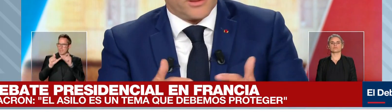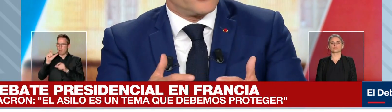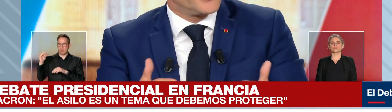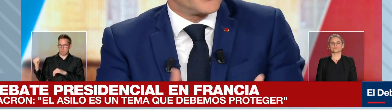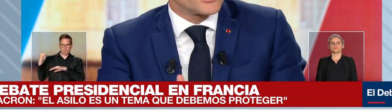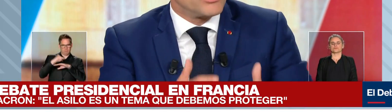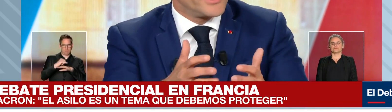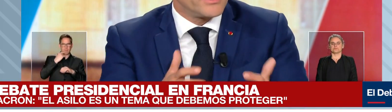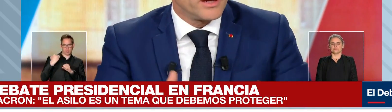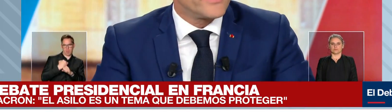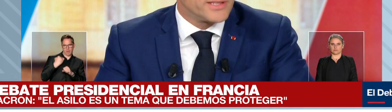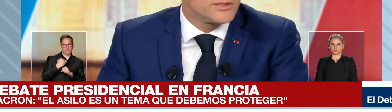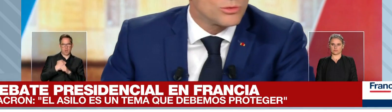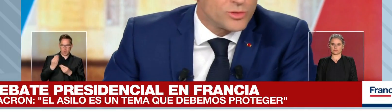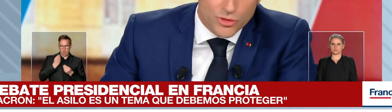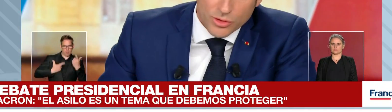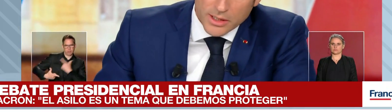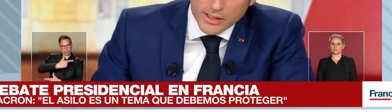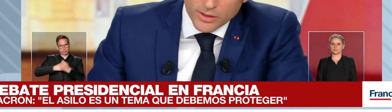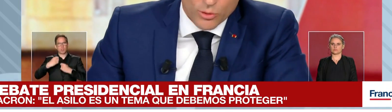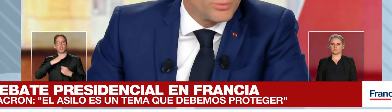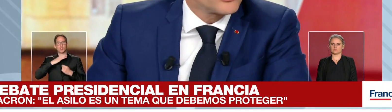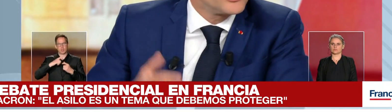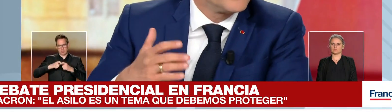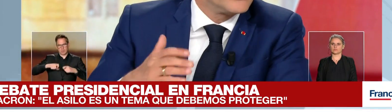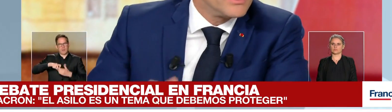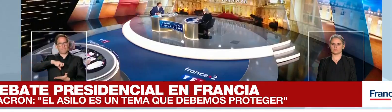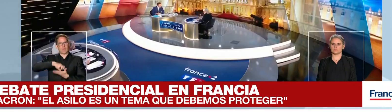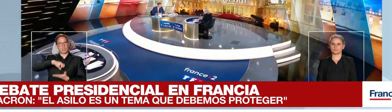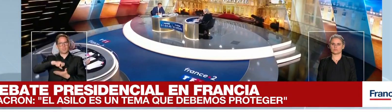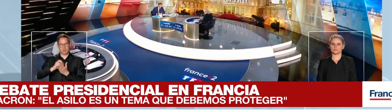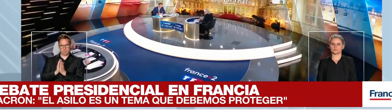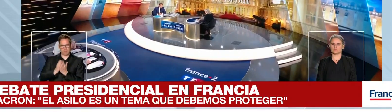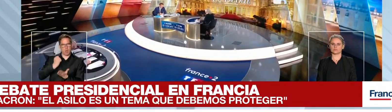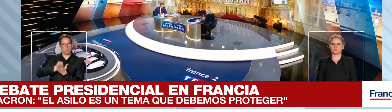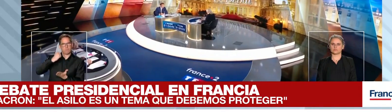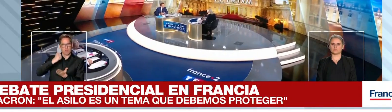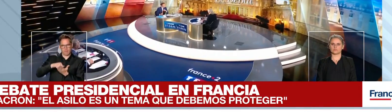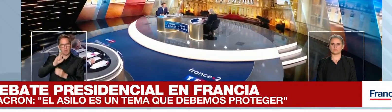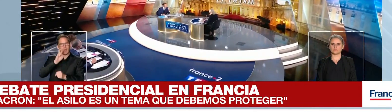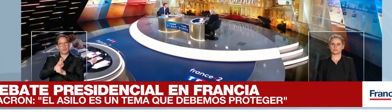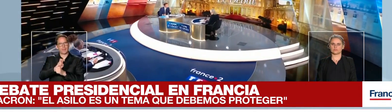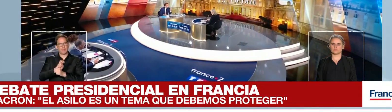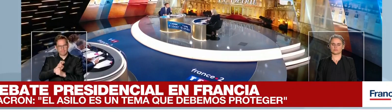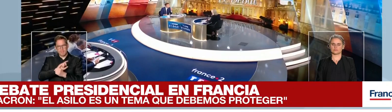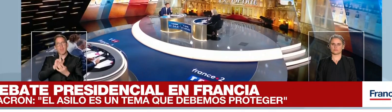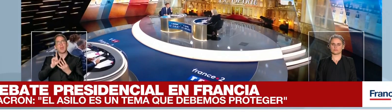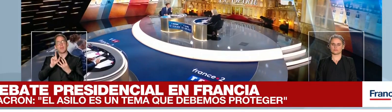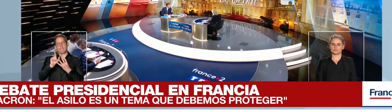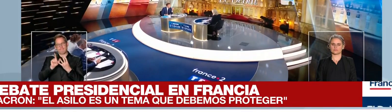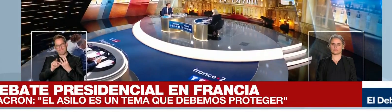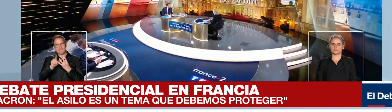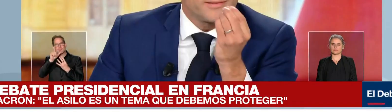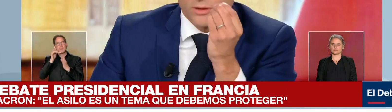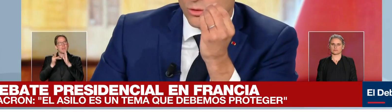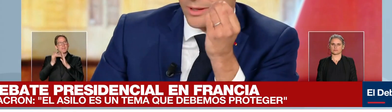a este país a ser más fuerte y a ser regulada con cartas de residencia, y está la inmigración